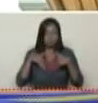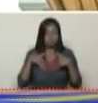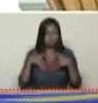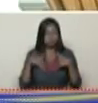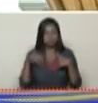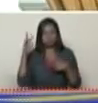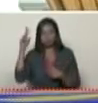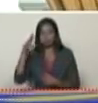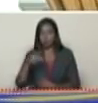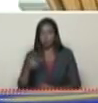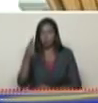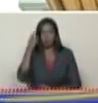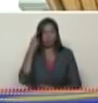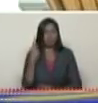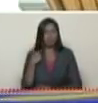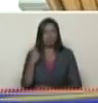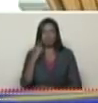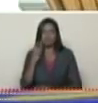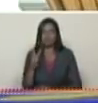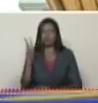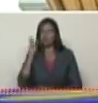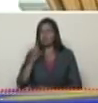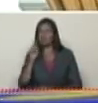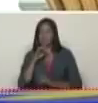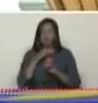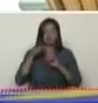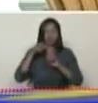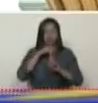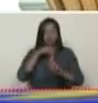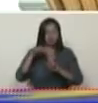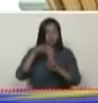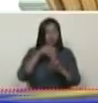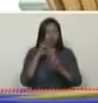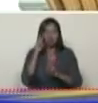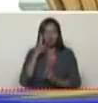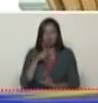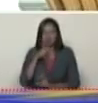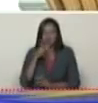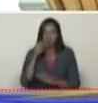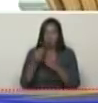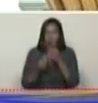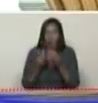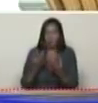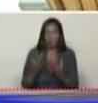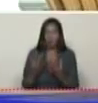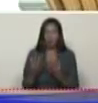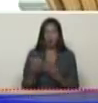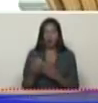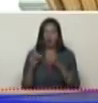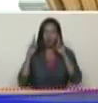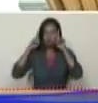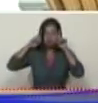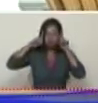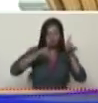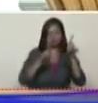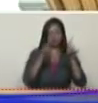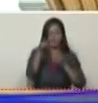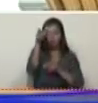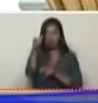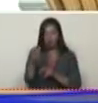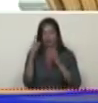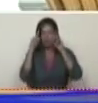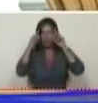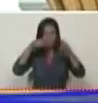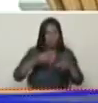días, viendo tanta mentira, tanta manipulación, tanta perversidad demoníaca. Son unos demonios para